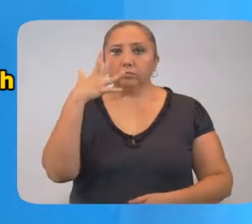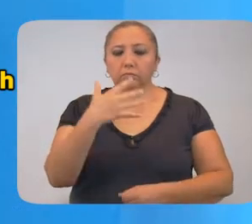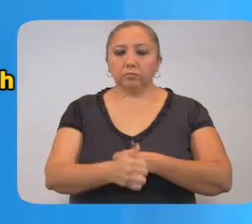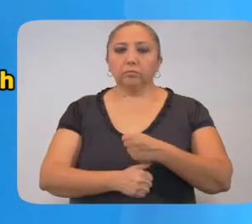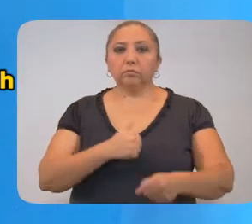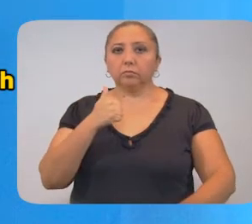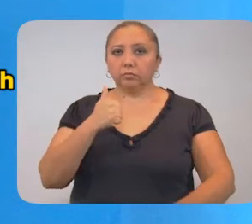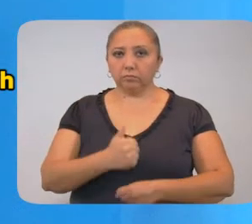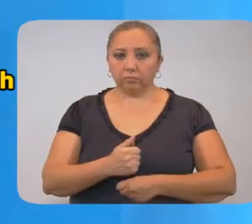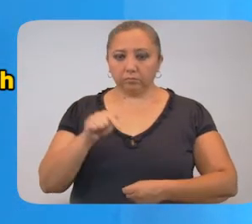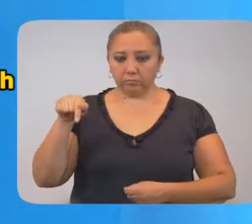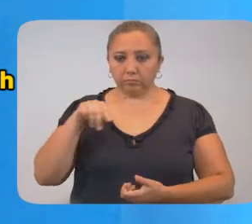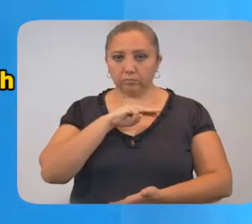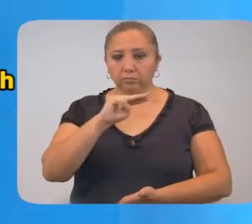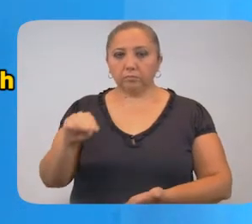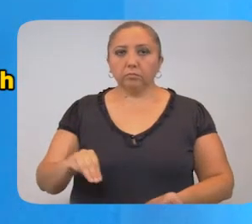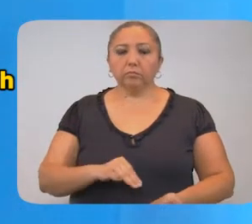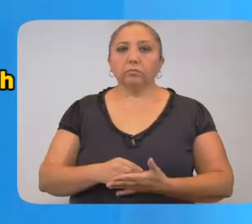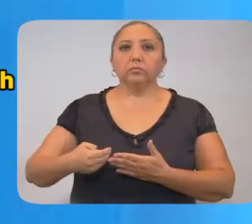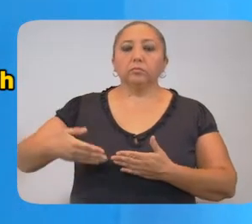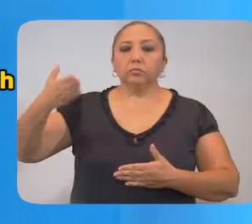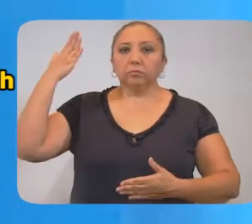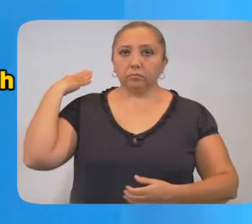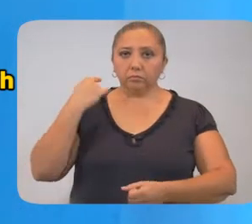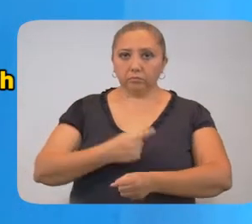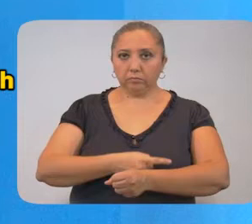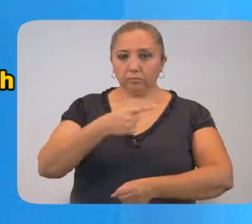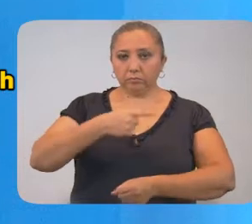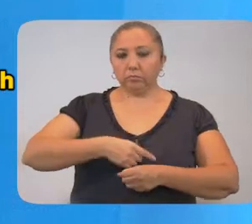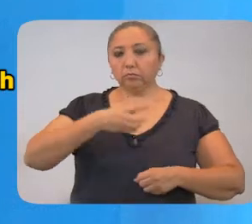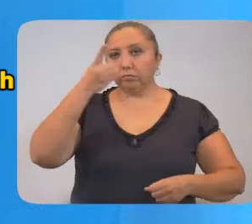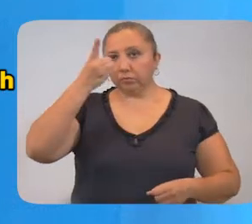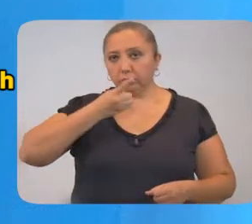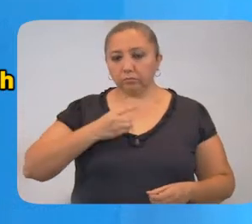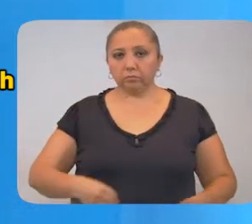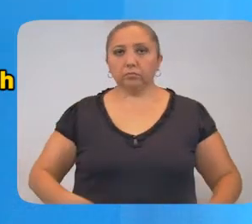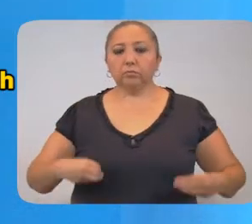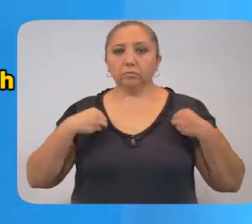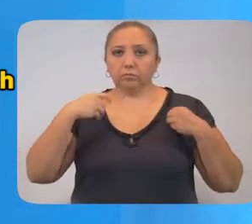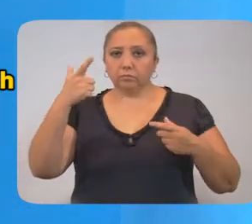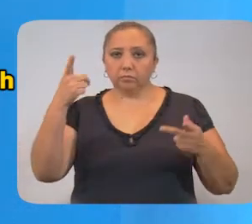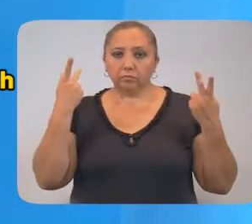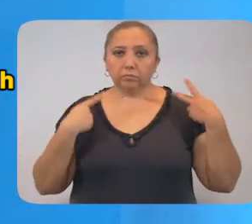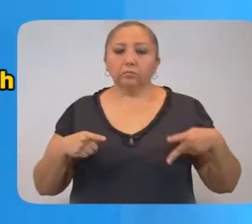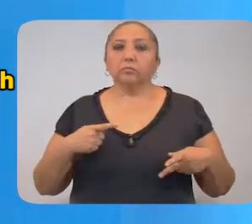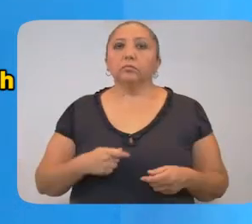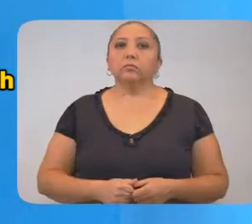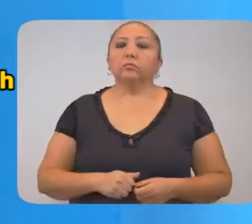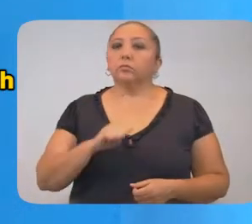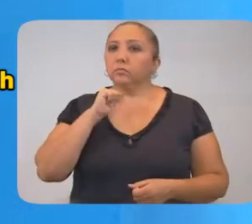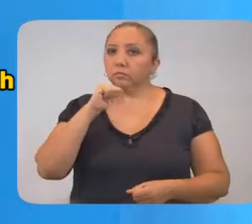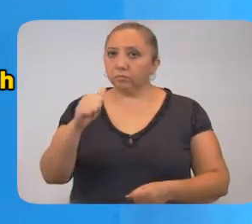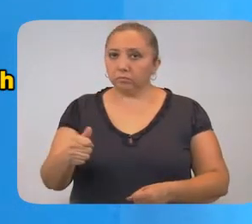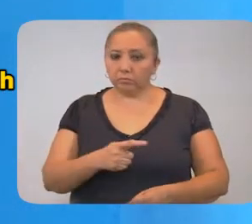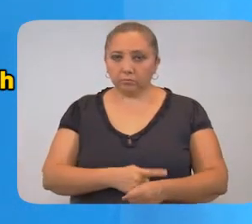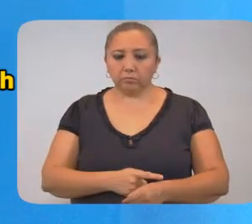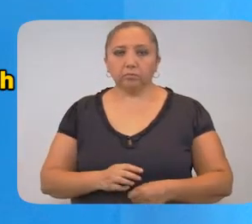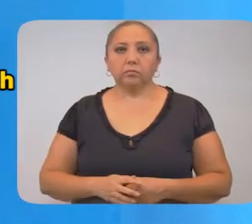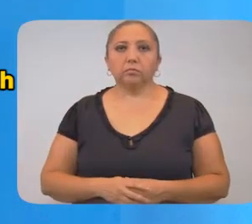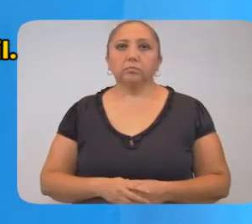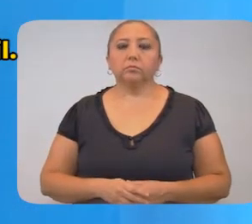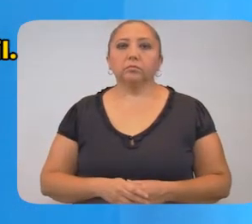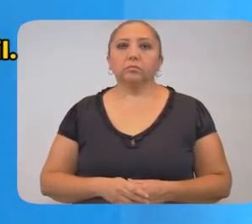65 años de edad de Mérida, con antecedentes de hipertensión y diabetes. Vivía con 7 personas, las cuales no presentan